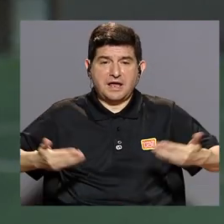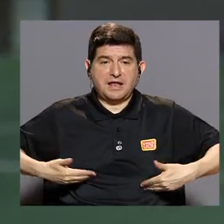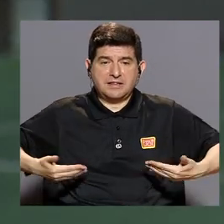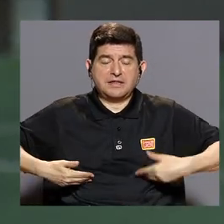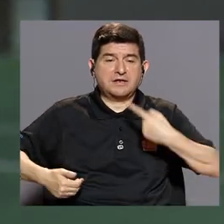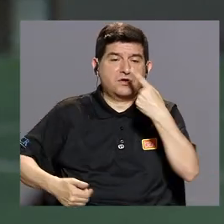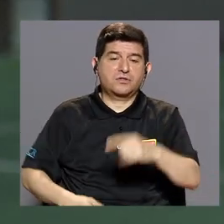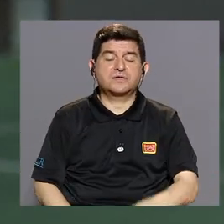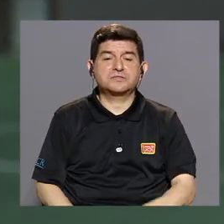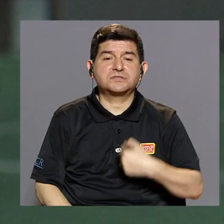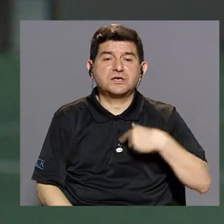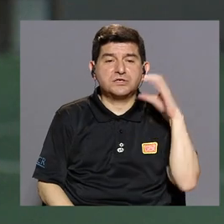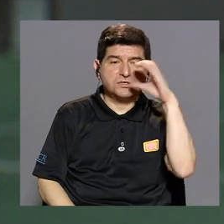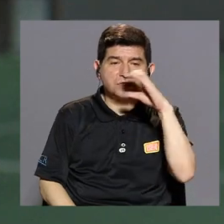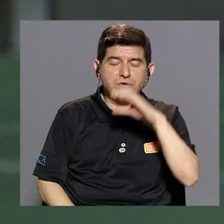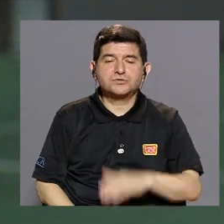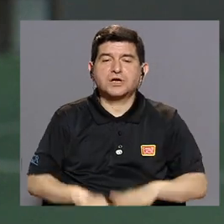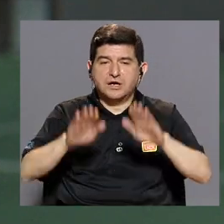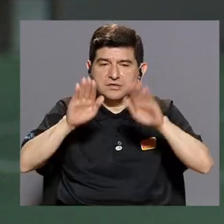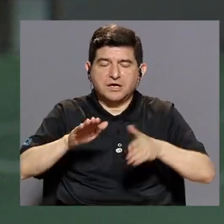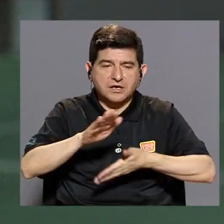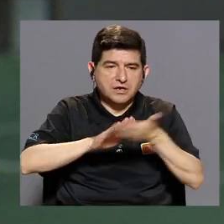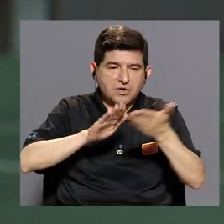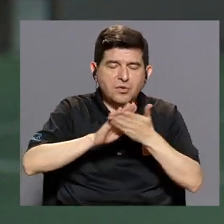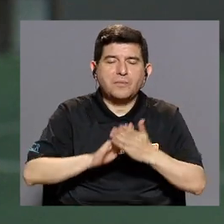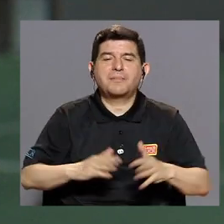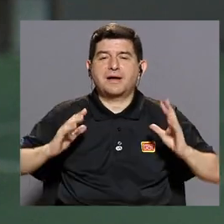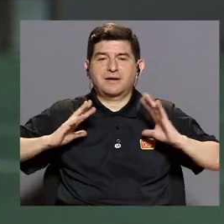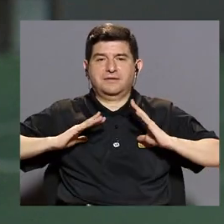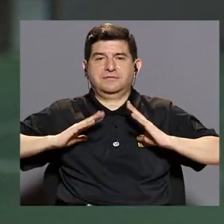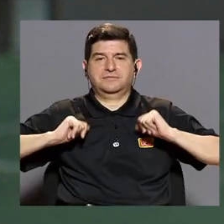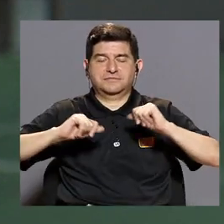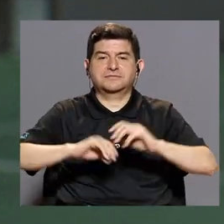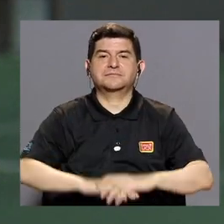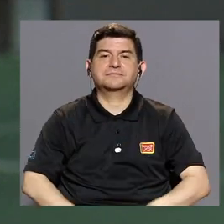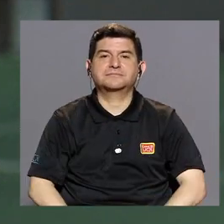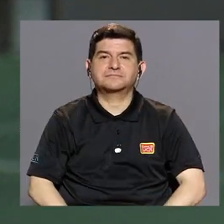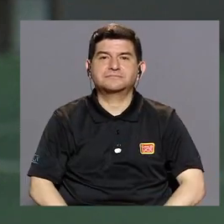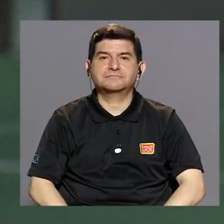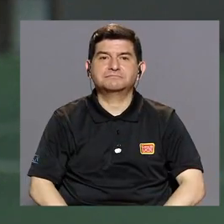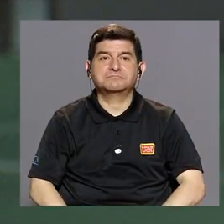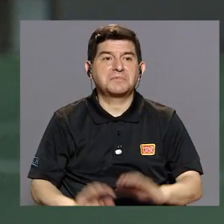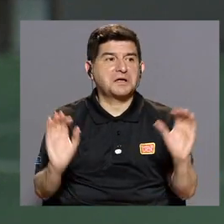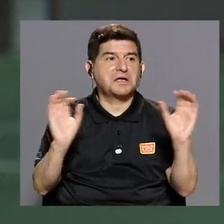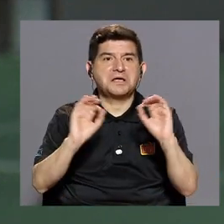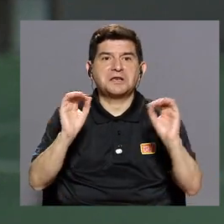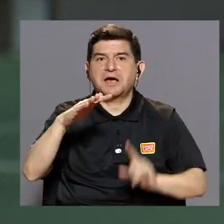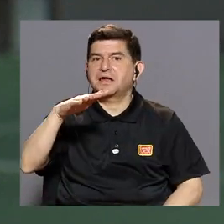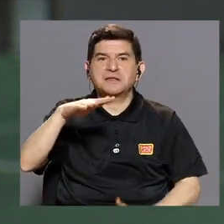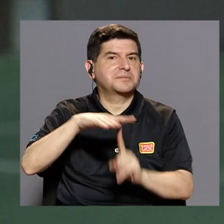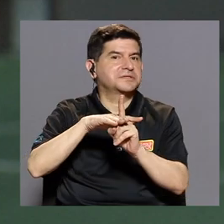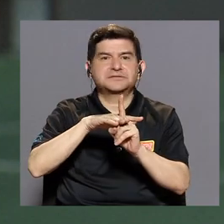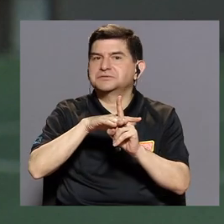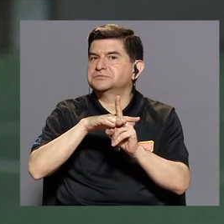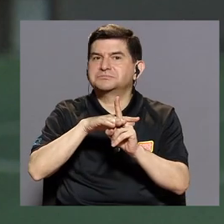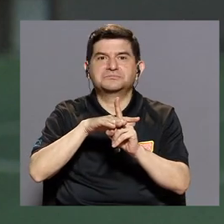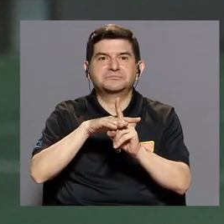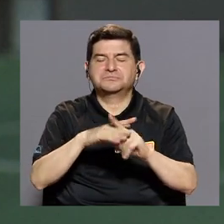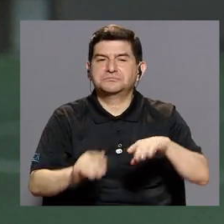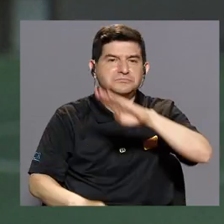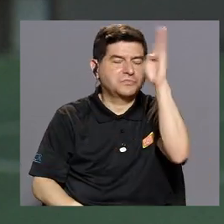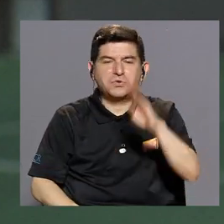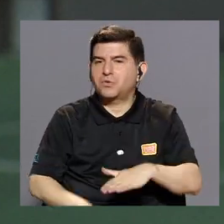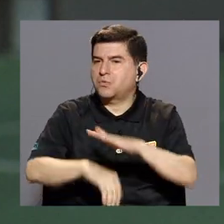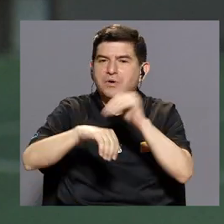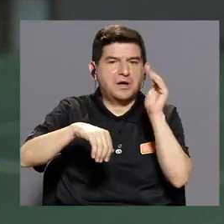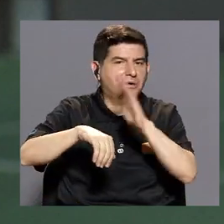acerca y dice, yo las voy a buscar, no se preocupen, váyanse para vacaciones. Y de ahí no, nunca apareció, nunca nos